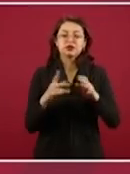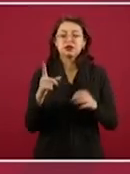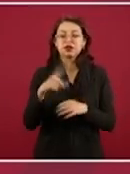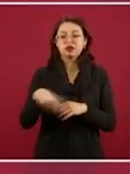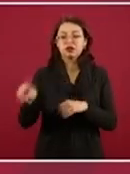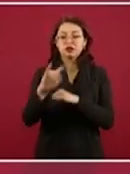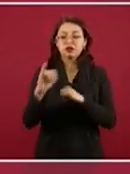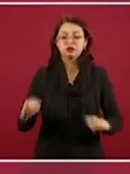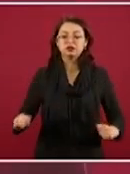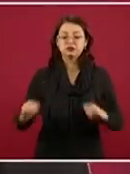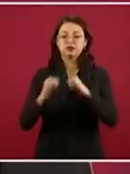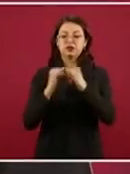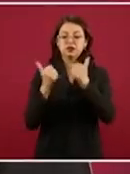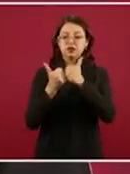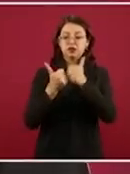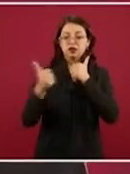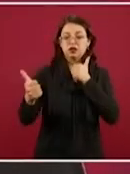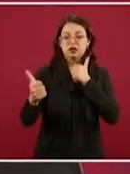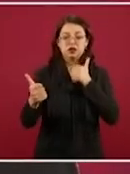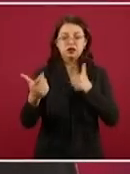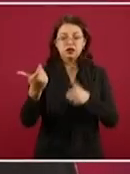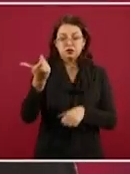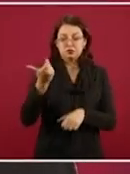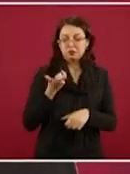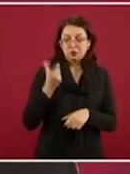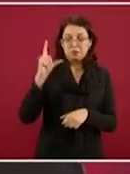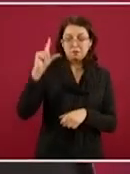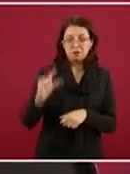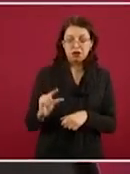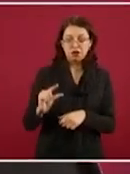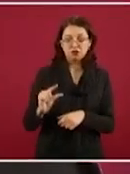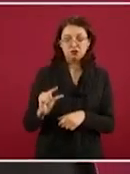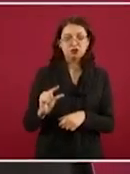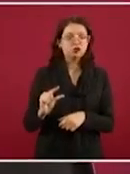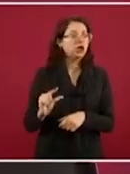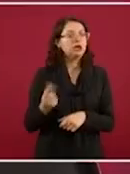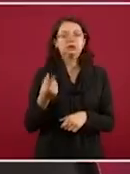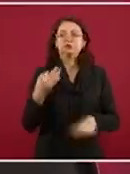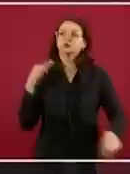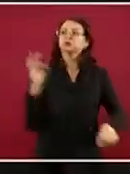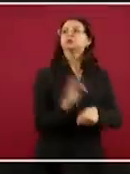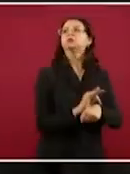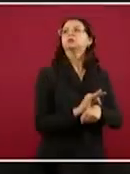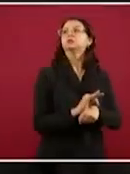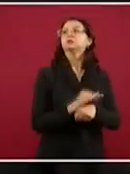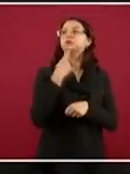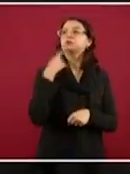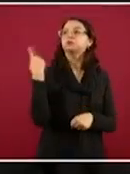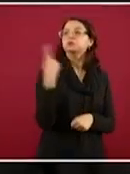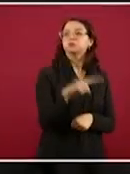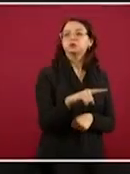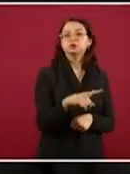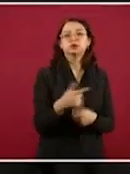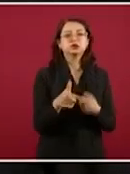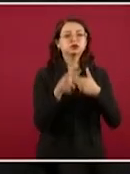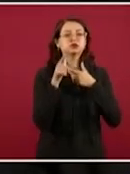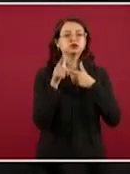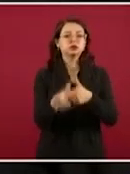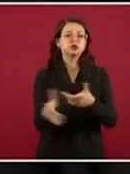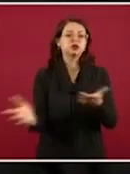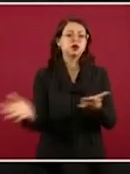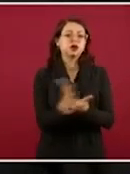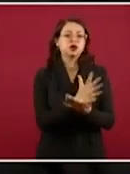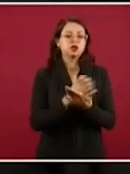autónomos se amparen y sigan ganando 200, 300 mil